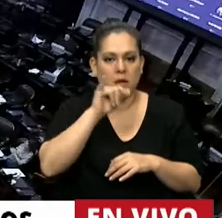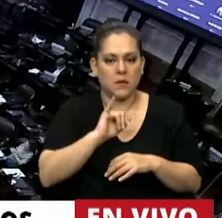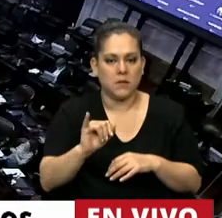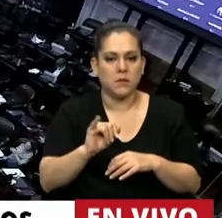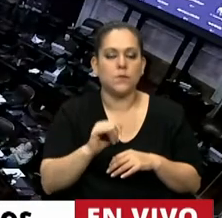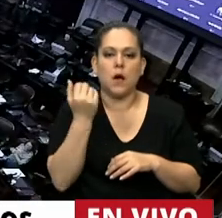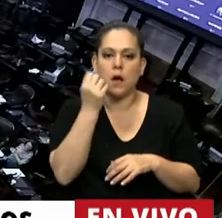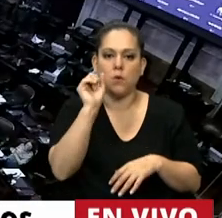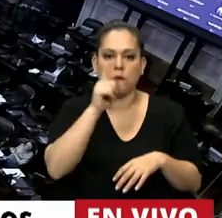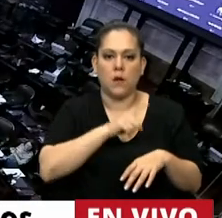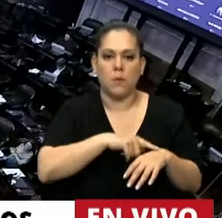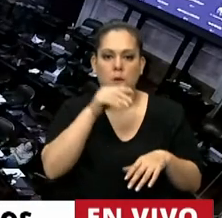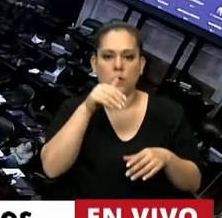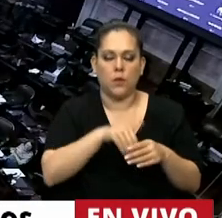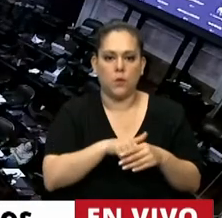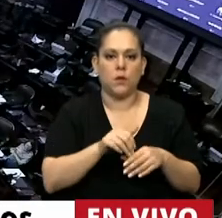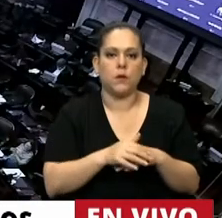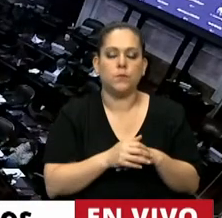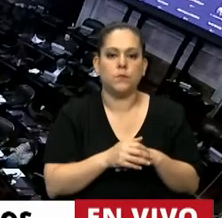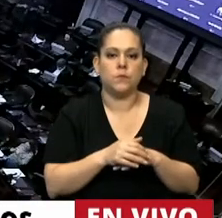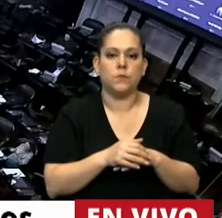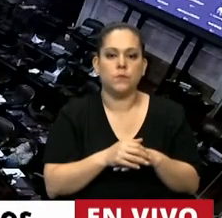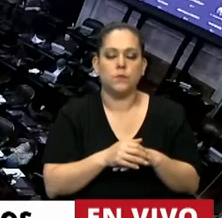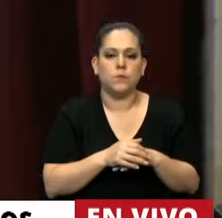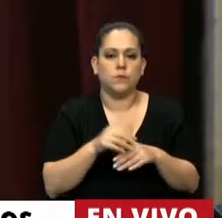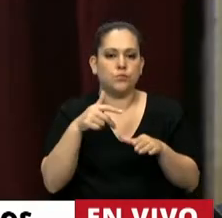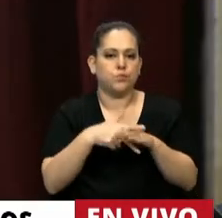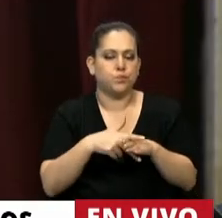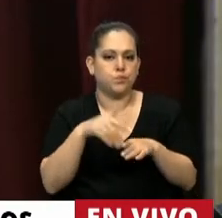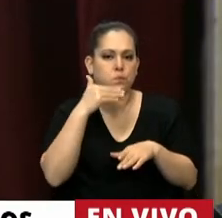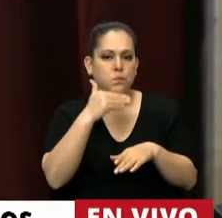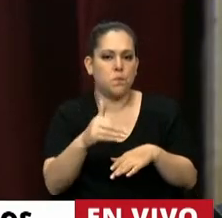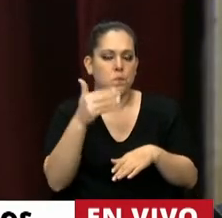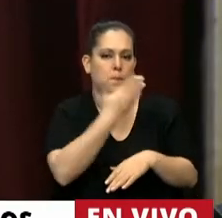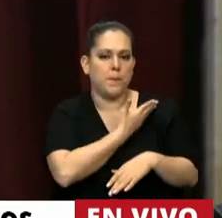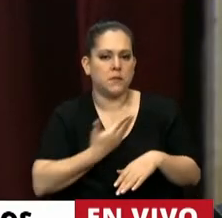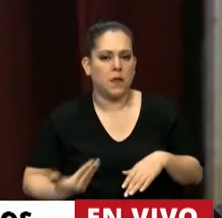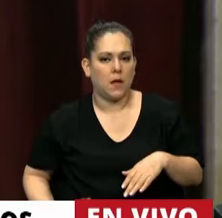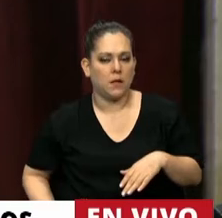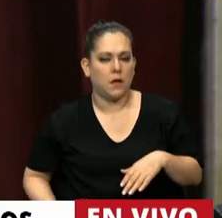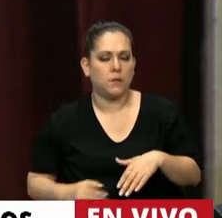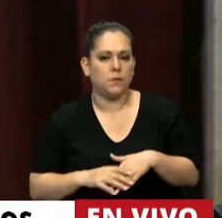Ausente a la hora de votar. Diputada. Presidente. Sí.